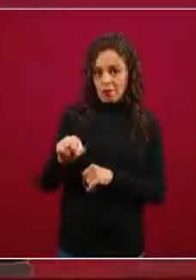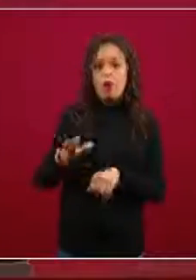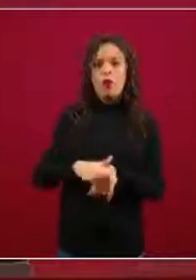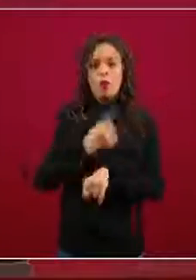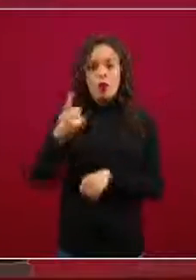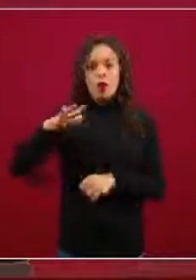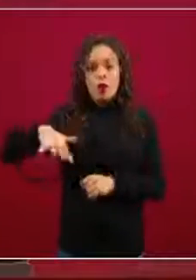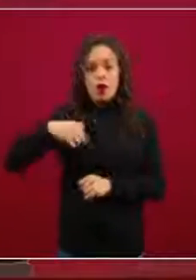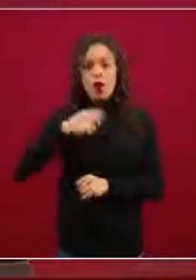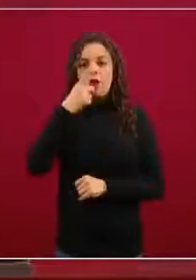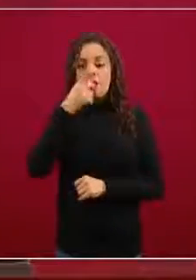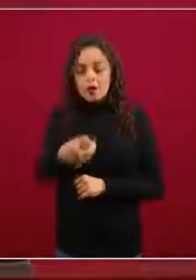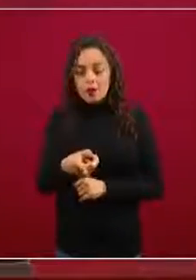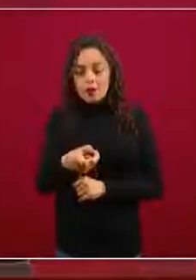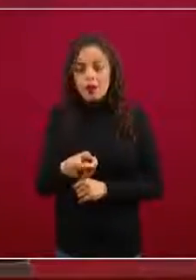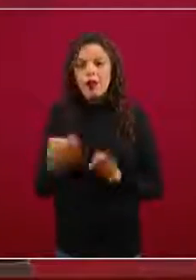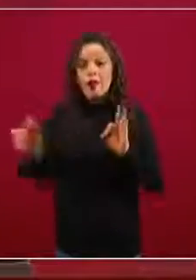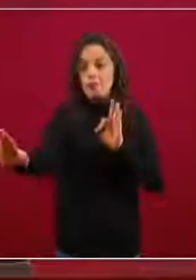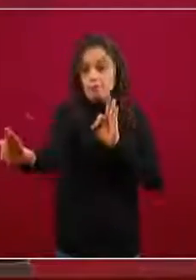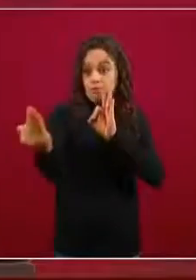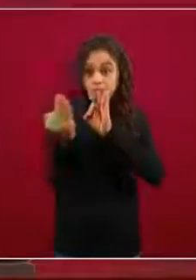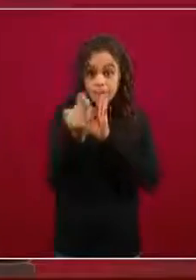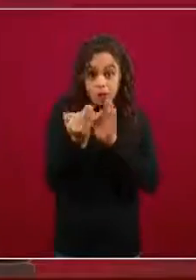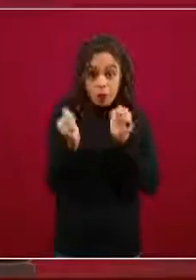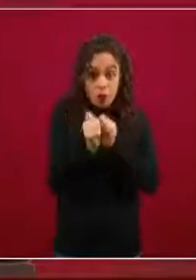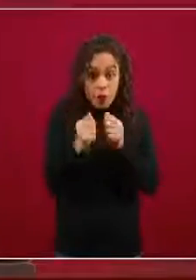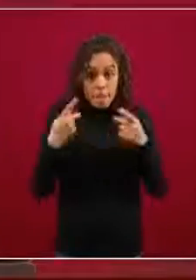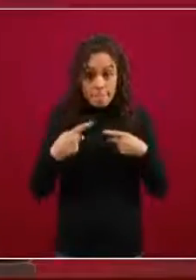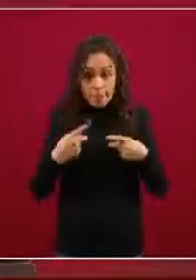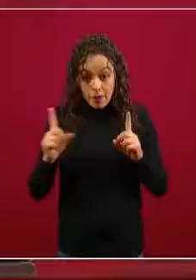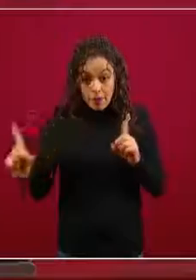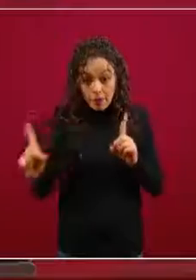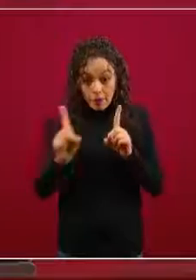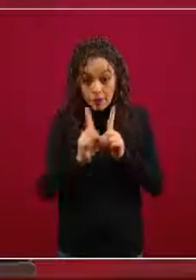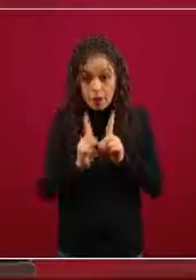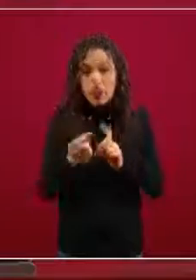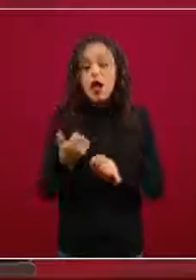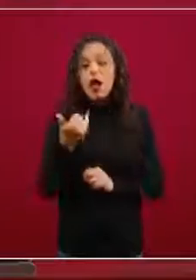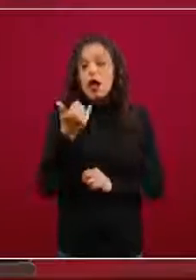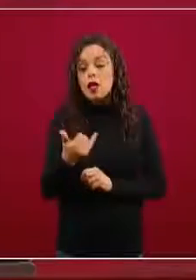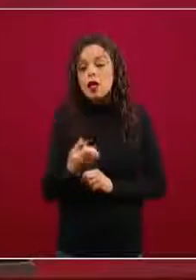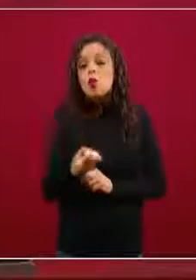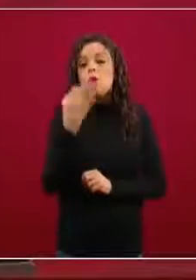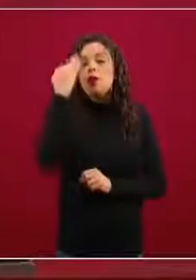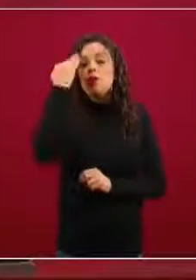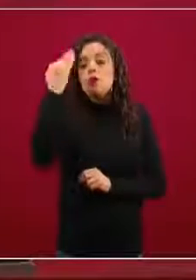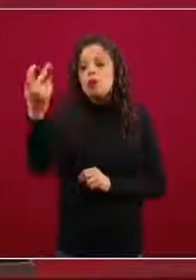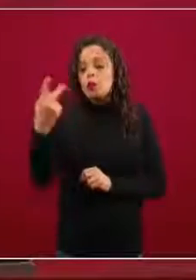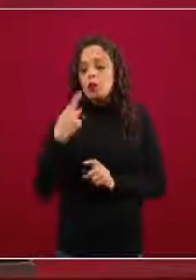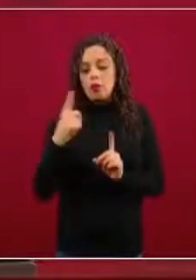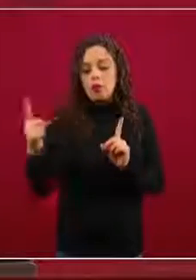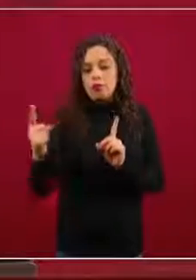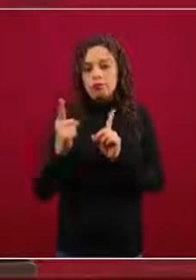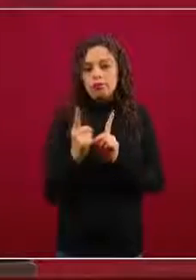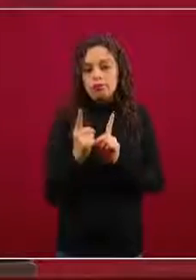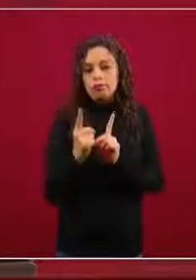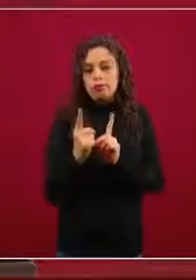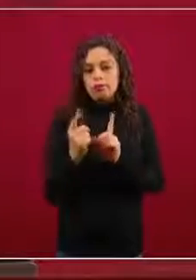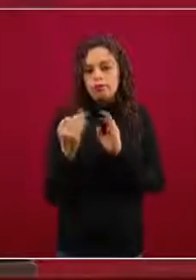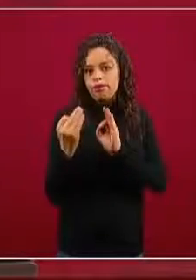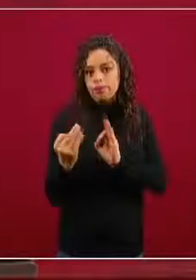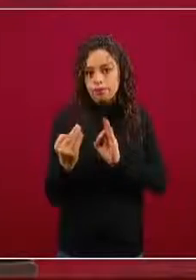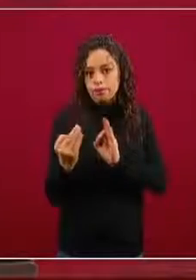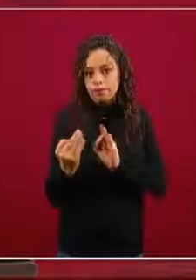en términos de la proximidad y la duración. Esa proximidad y duración, por eso expliqué al inicio de la